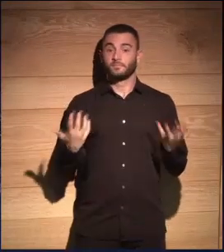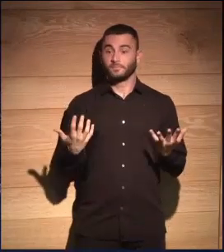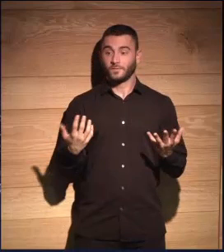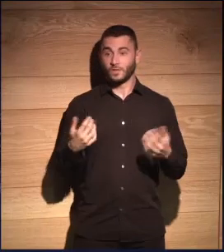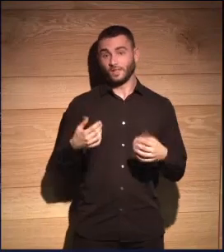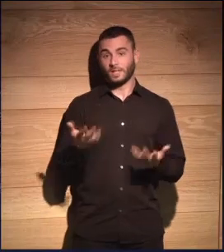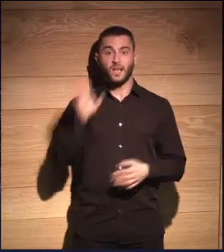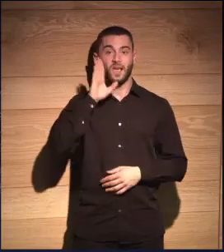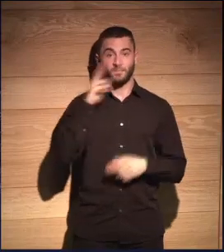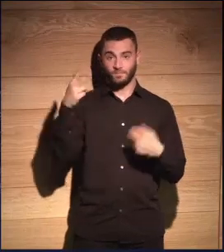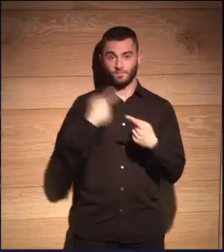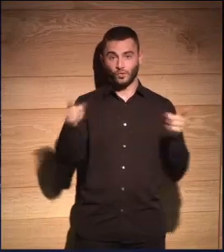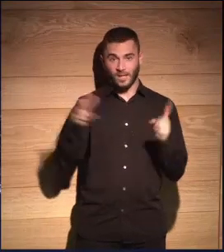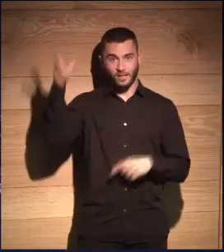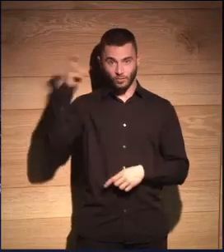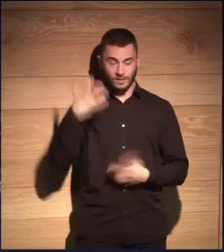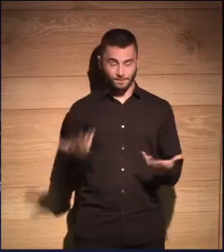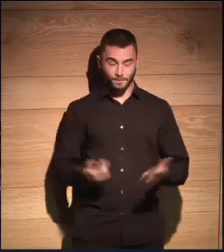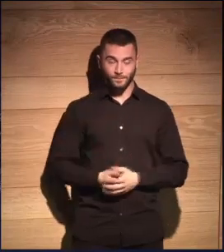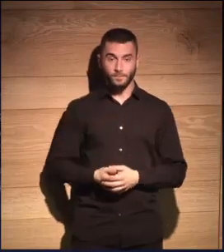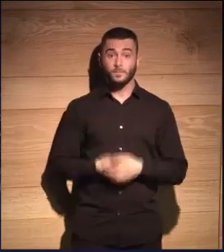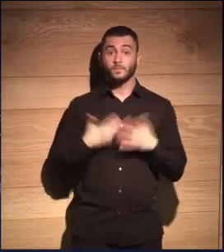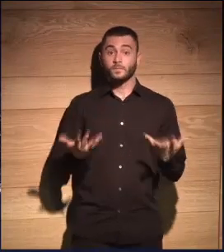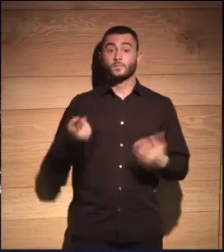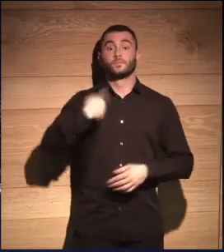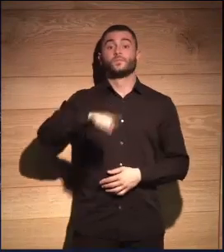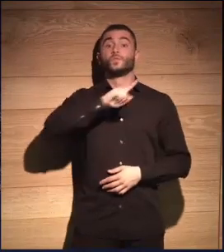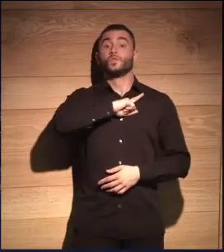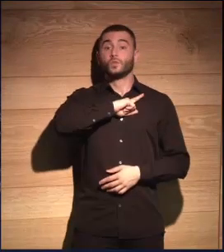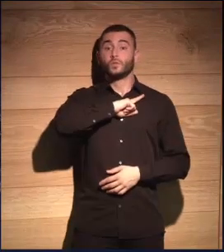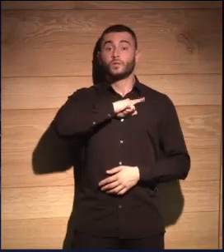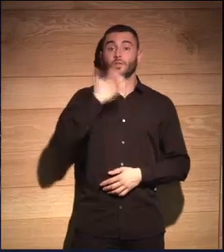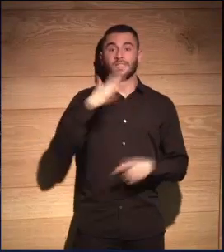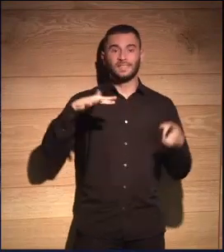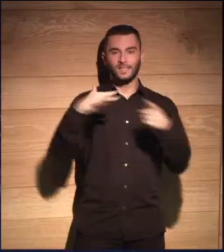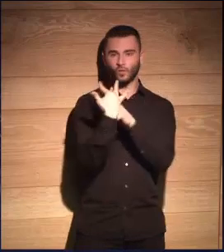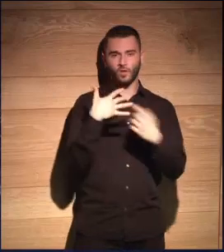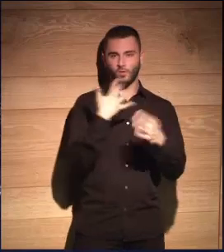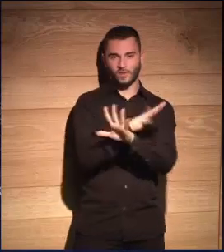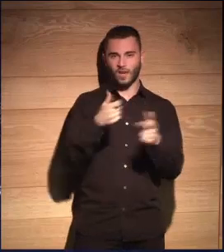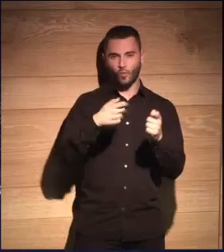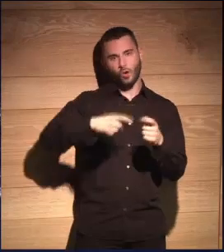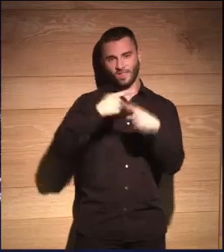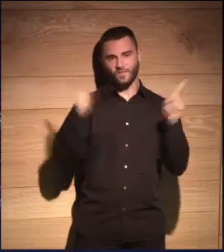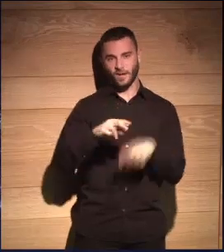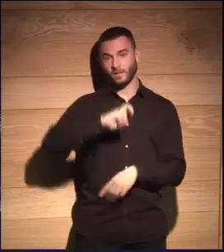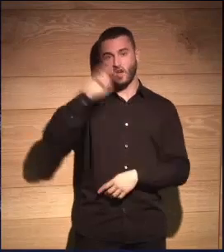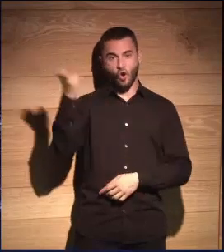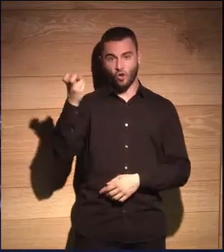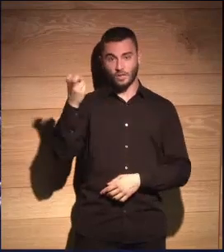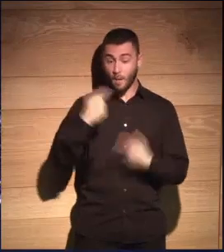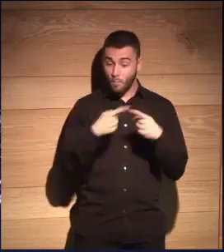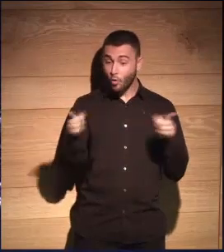Vas a escuchar esa música. De tal modo que luego nosotros, cuando nos veamos en otra situación del juego, aunque no esté, podemos poner esa